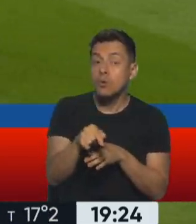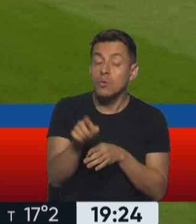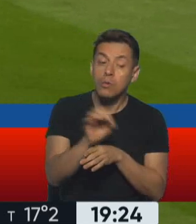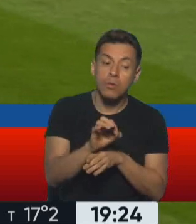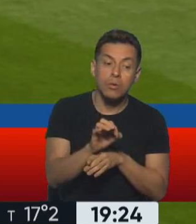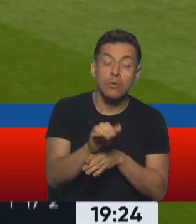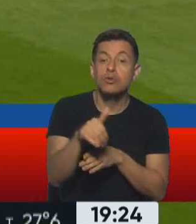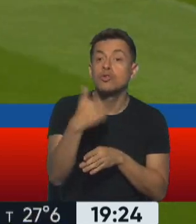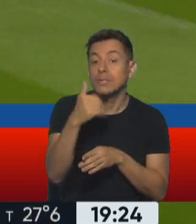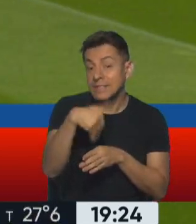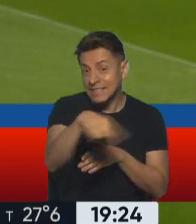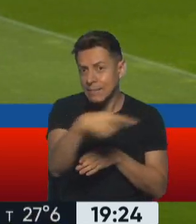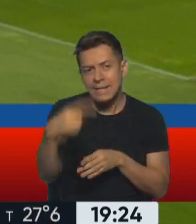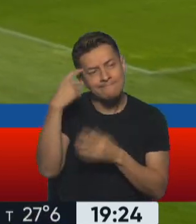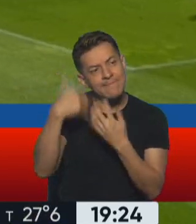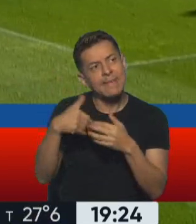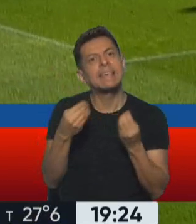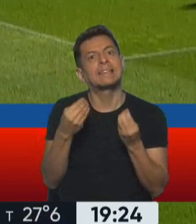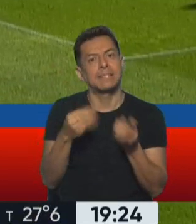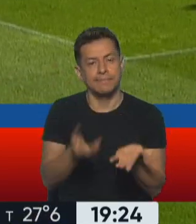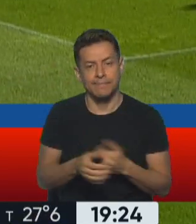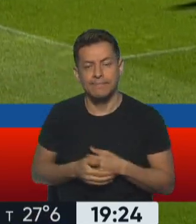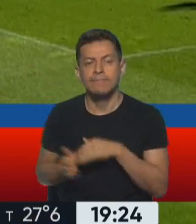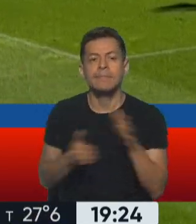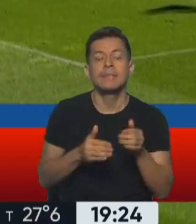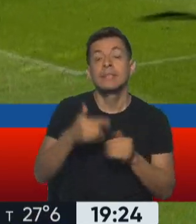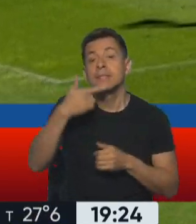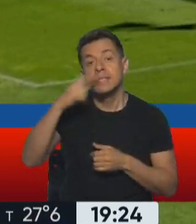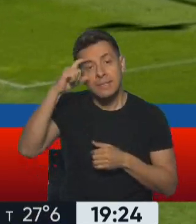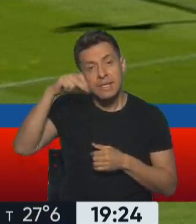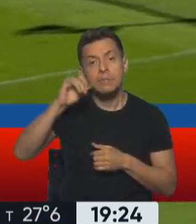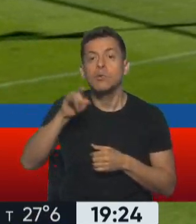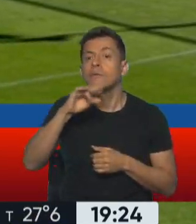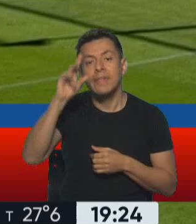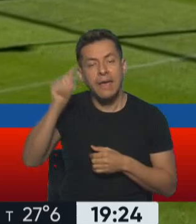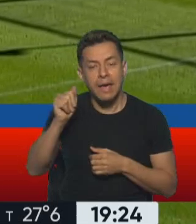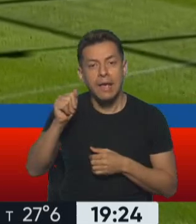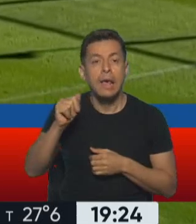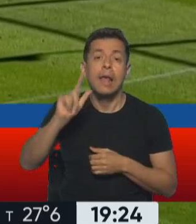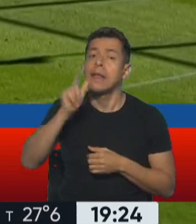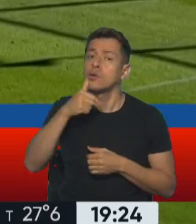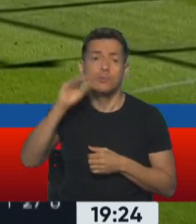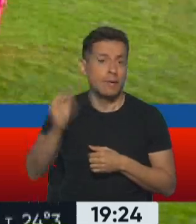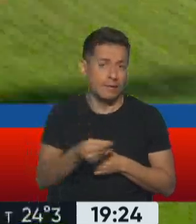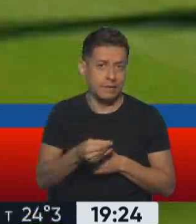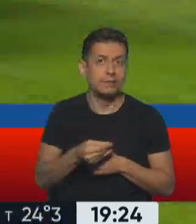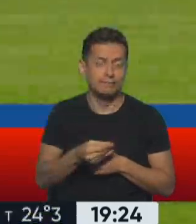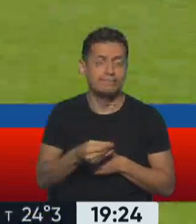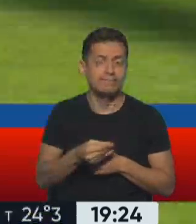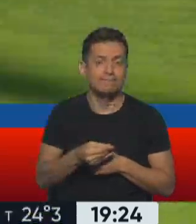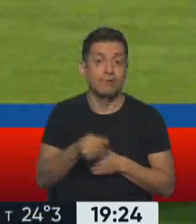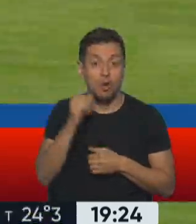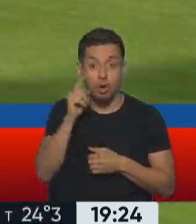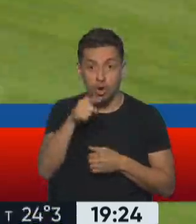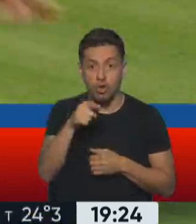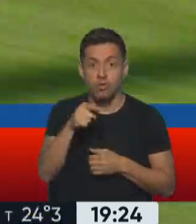menos meditarlo en la semana y no vamos con arsenal con sepúlveda señores perdió la luz otro de los títulos importantes de este torneo de primera división este gol y